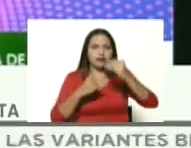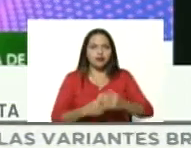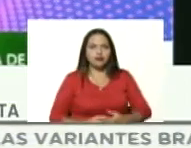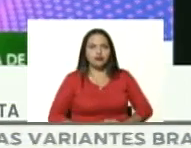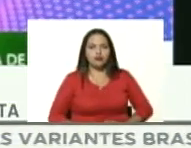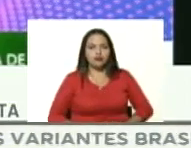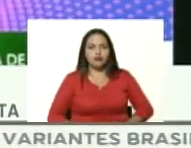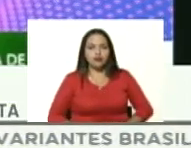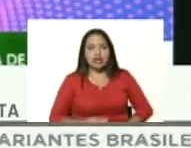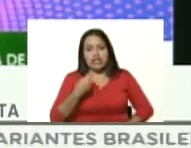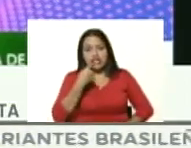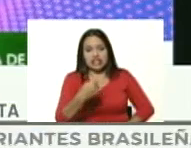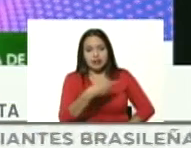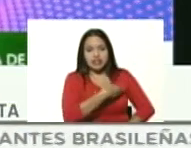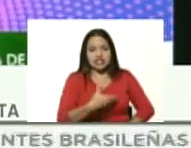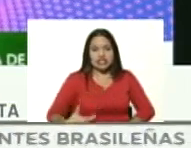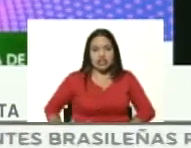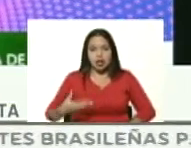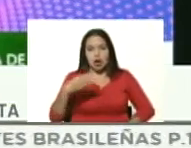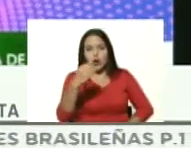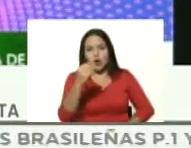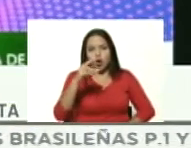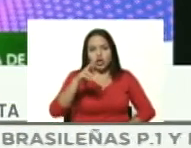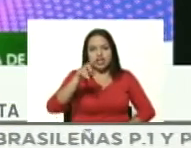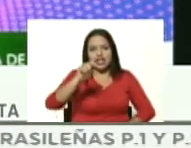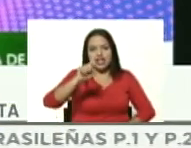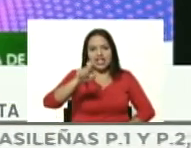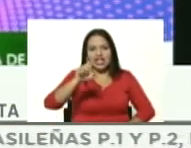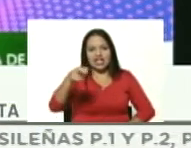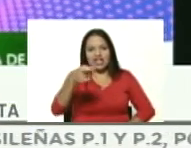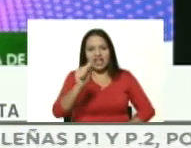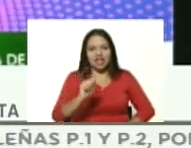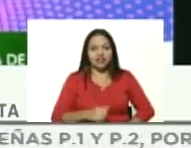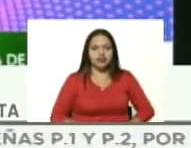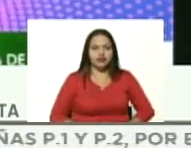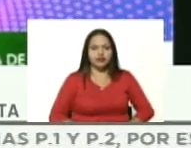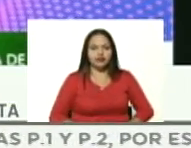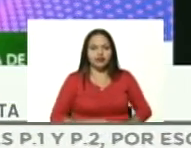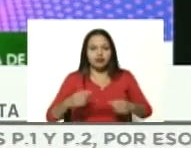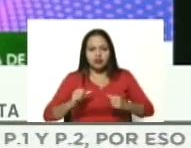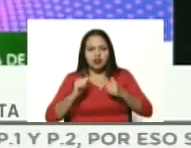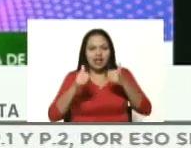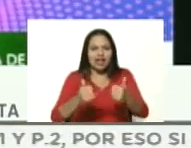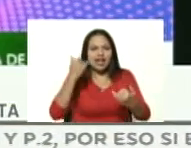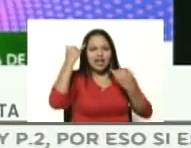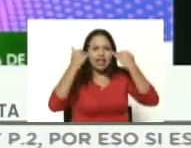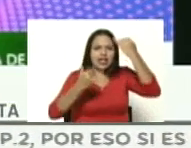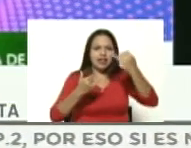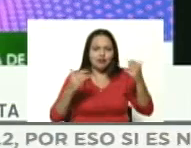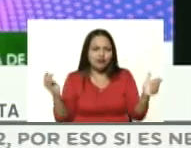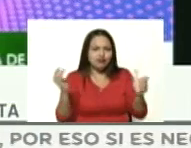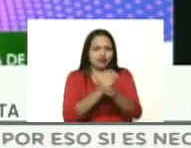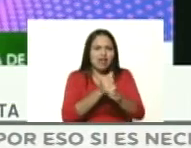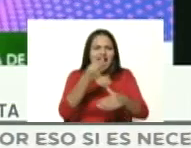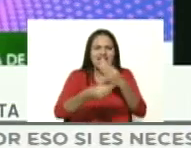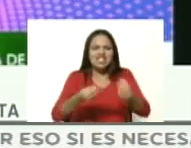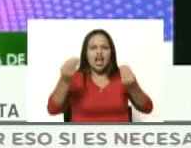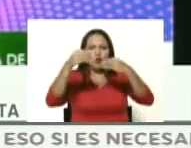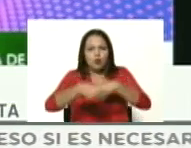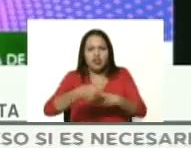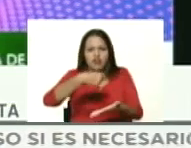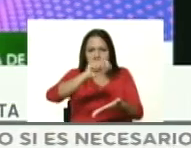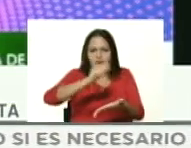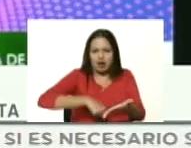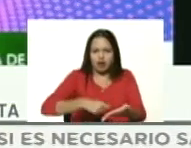Como decía el presidente Daniel Ortega, retomar la iniciativa para exigir el cumplimiento de los acuerdos firmados.